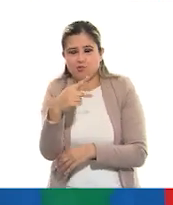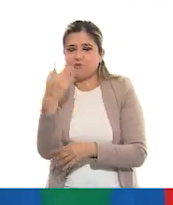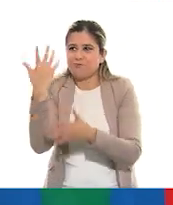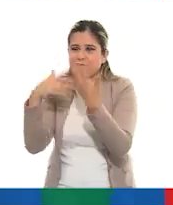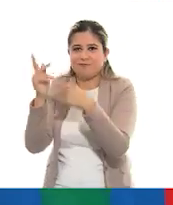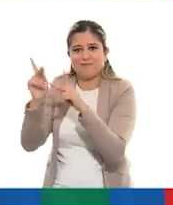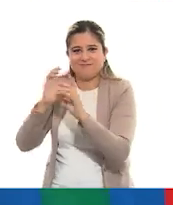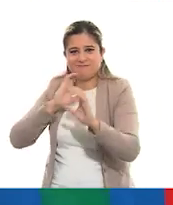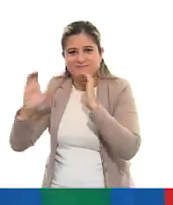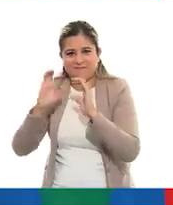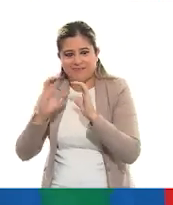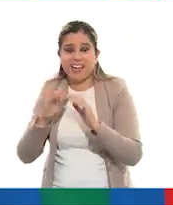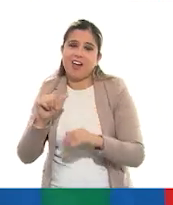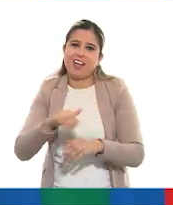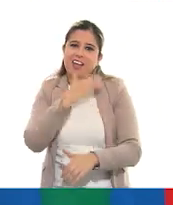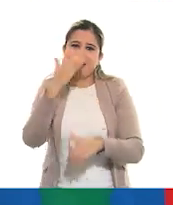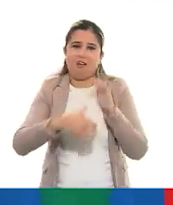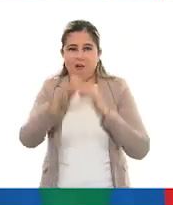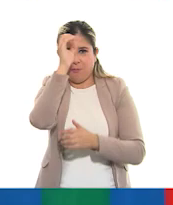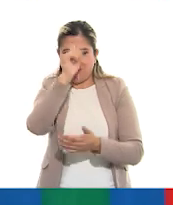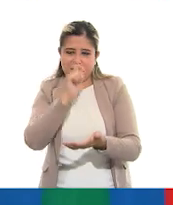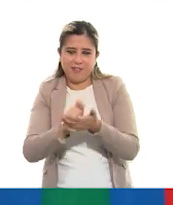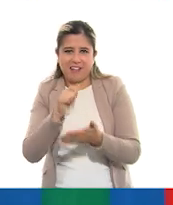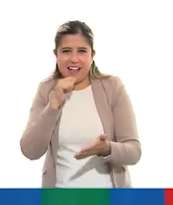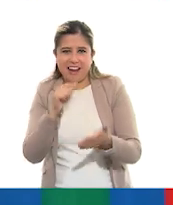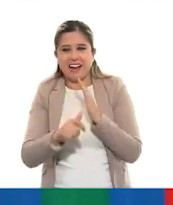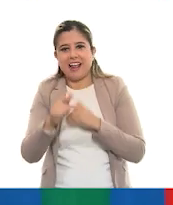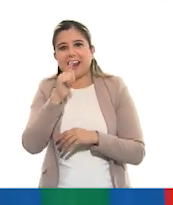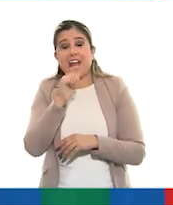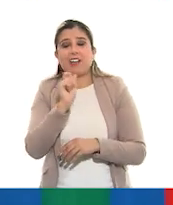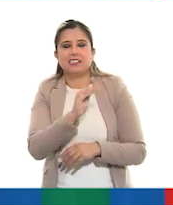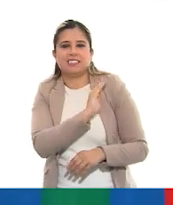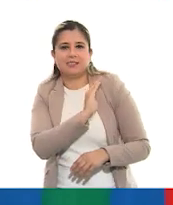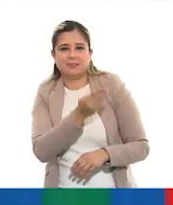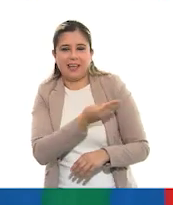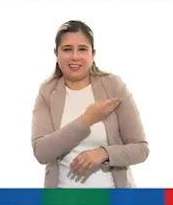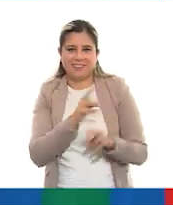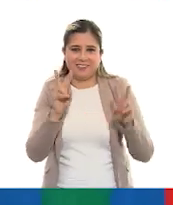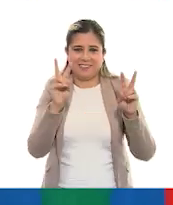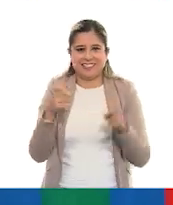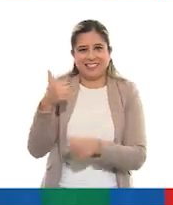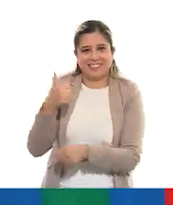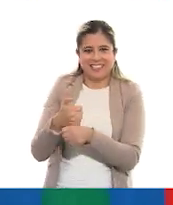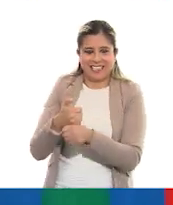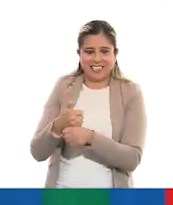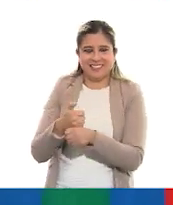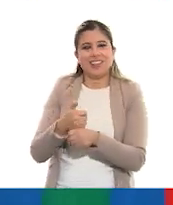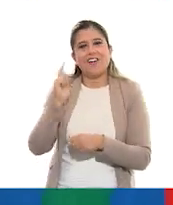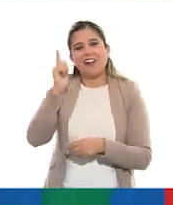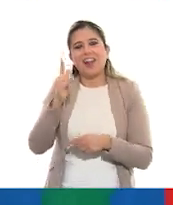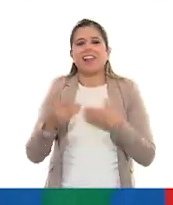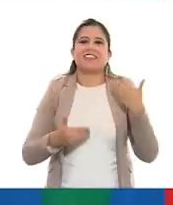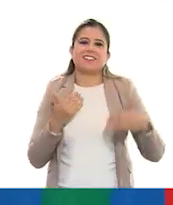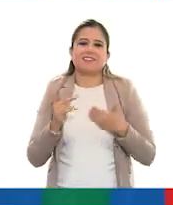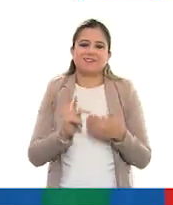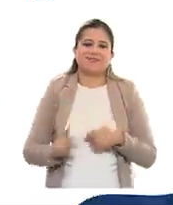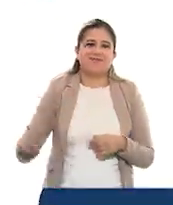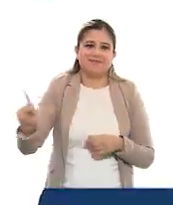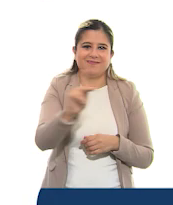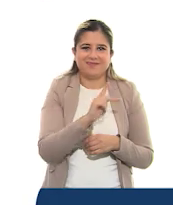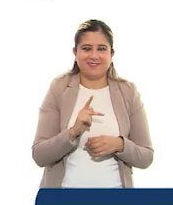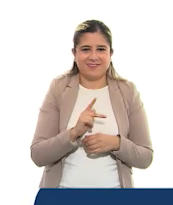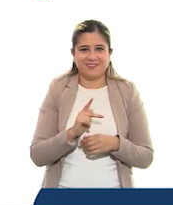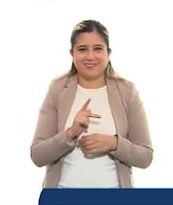terminado con Mi opinión en una carta de lengua materna español de sexto grado. Y espero que lo hayan disfrutado tanto como la maestra